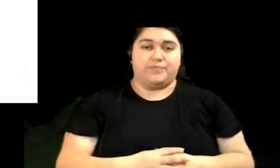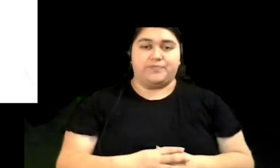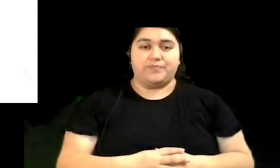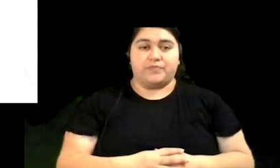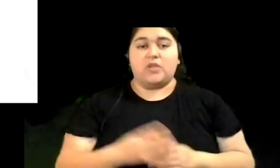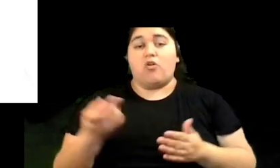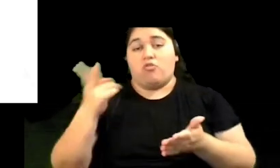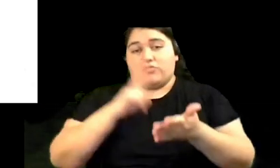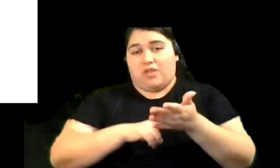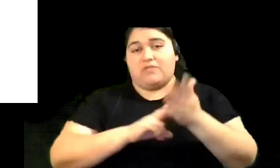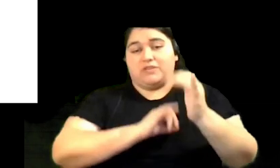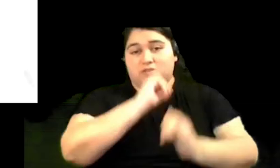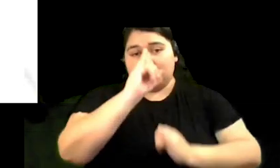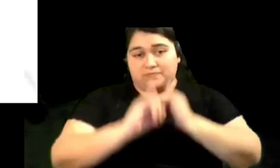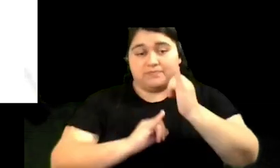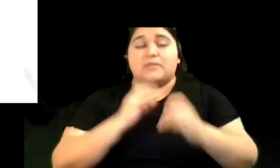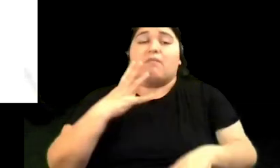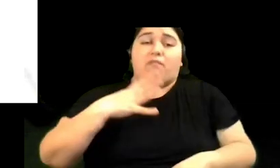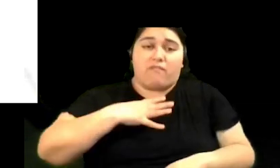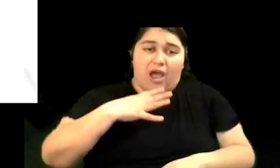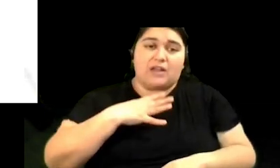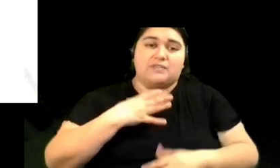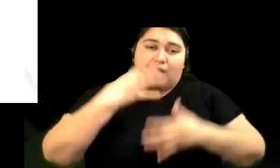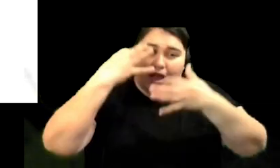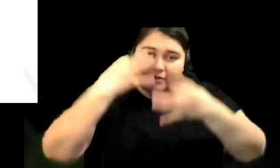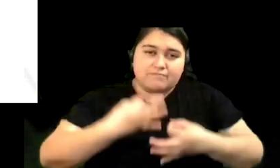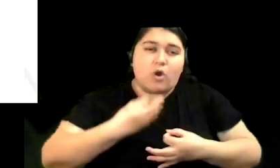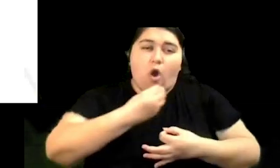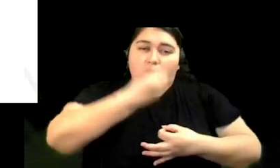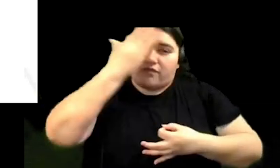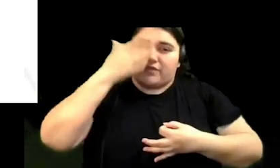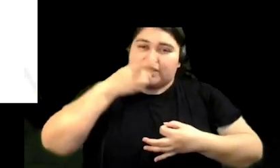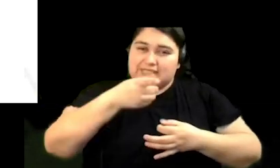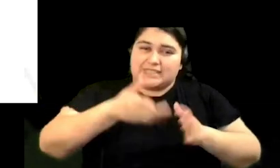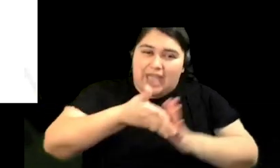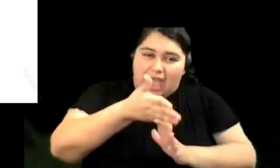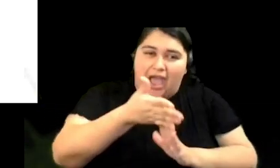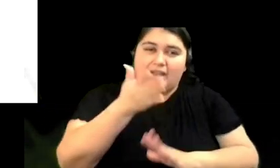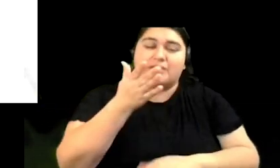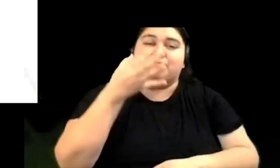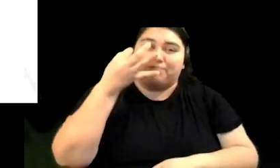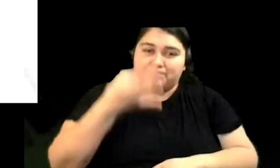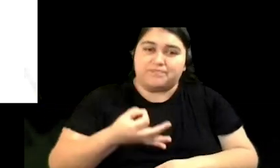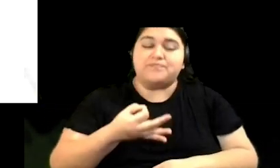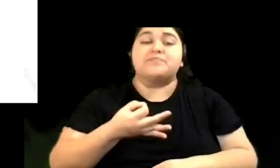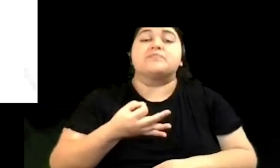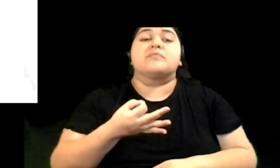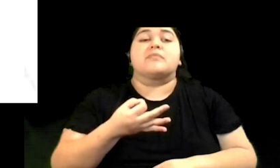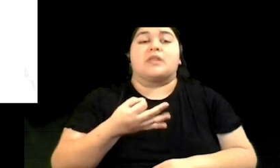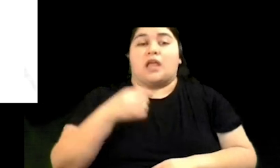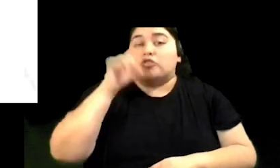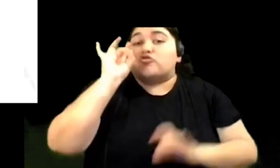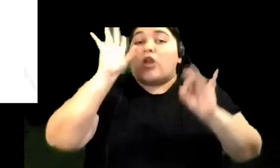a insistir, aún falta la reglamentación, solamente está la ley